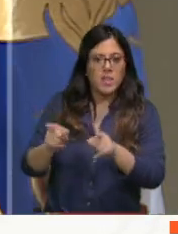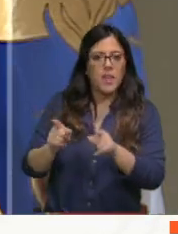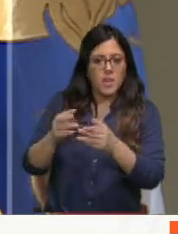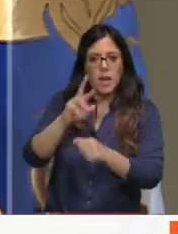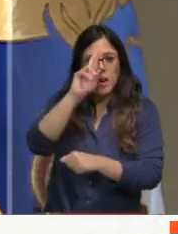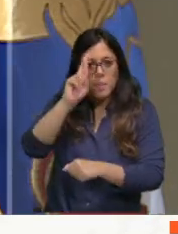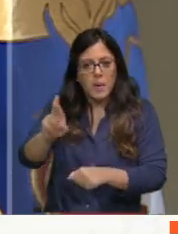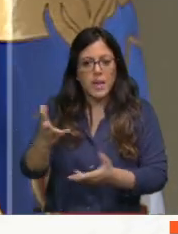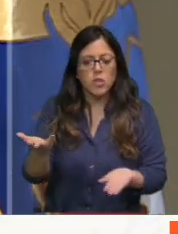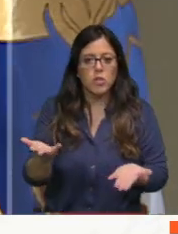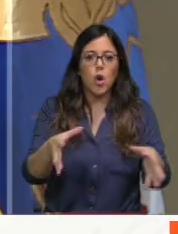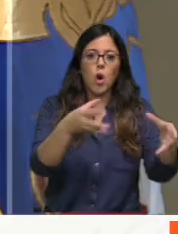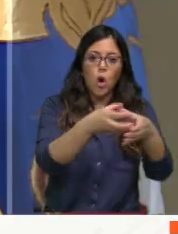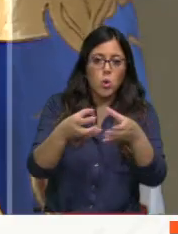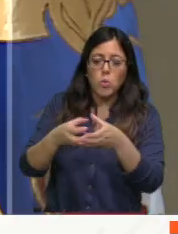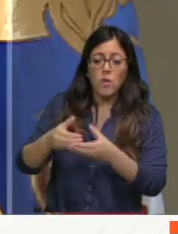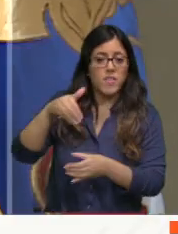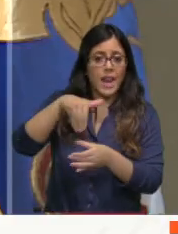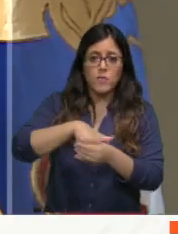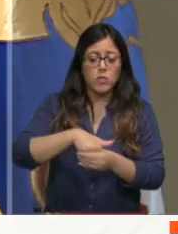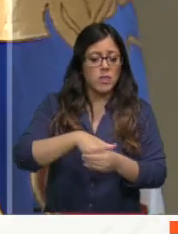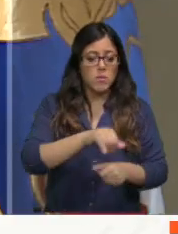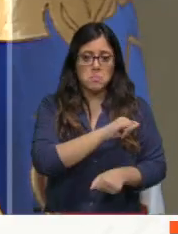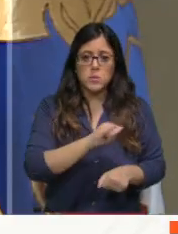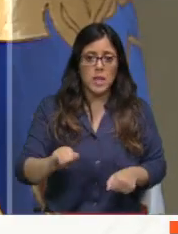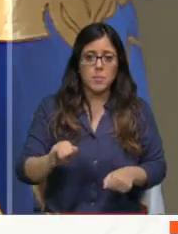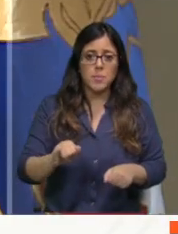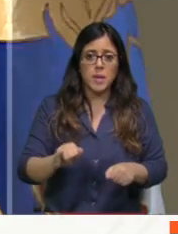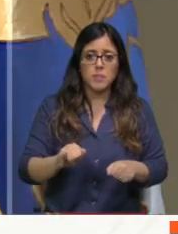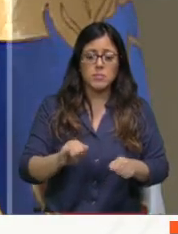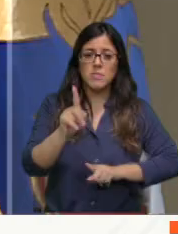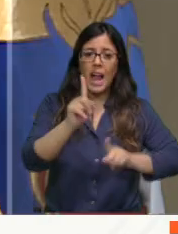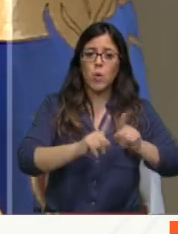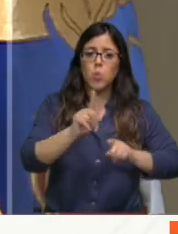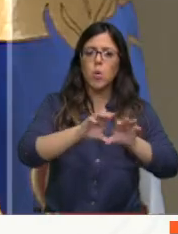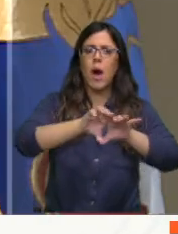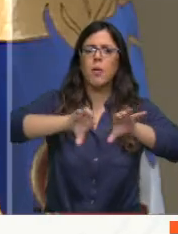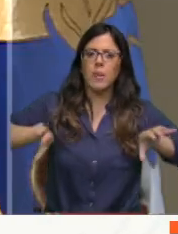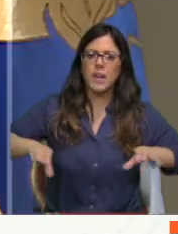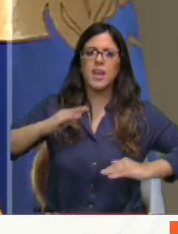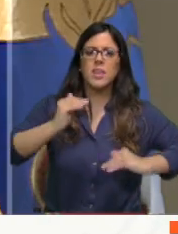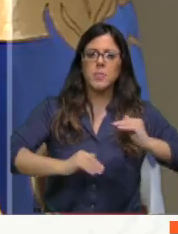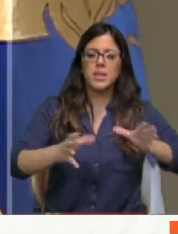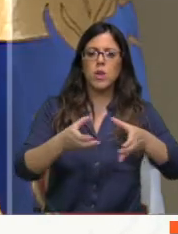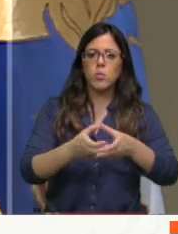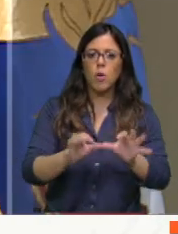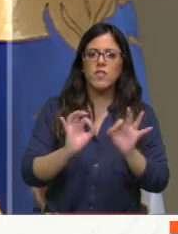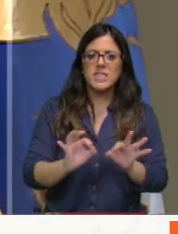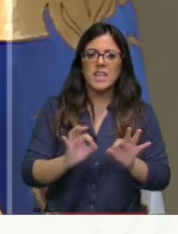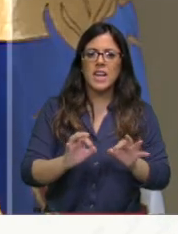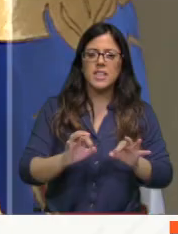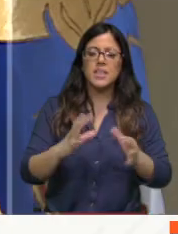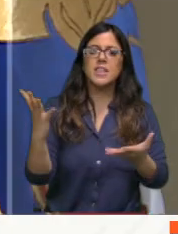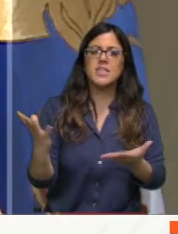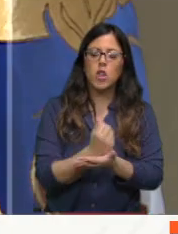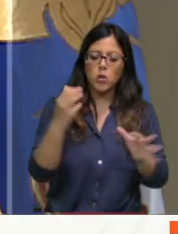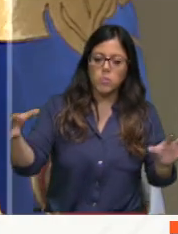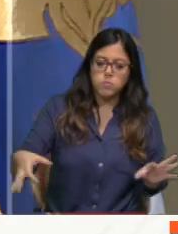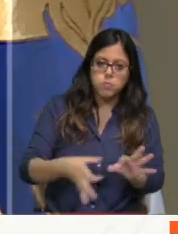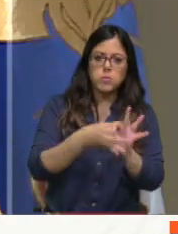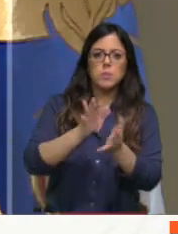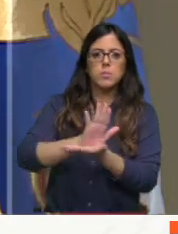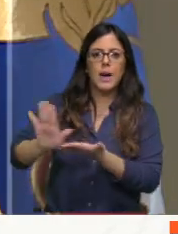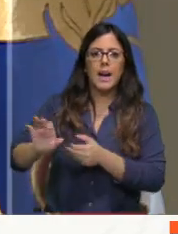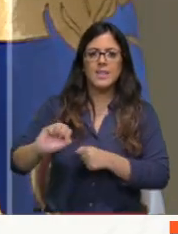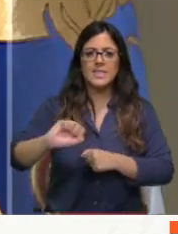las vacadas van a votar como siempre muchas de ellas divididas depende del oficialismo si logra alinear a los propios para rechazar el